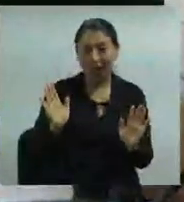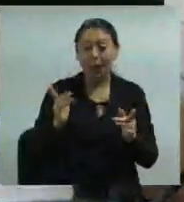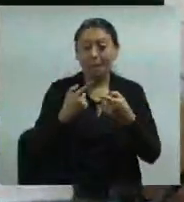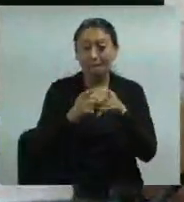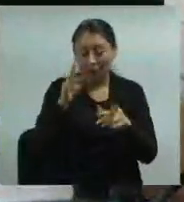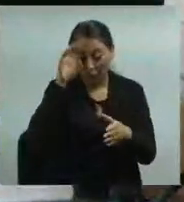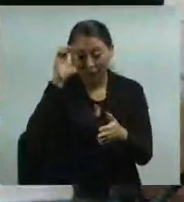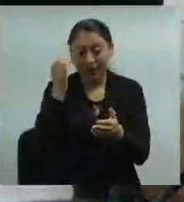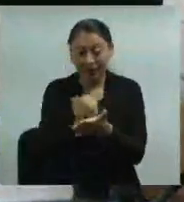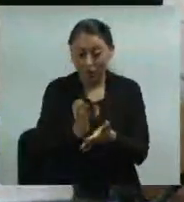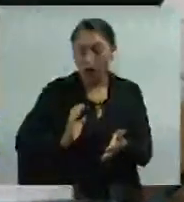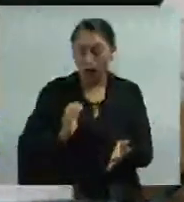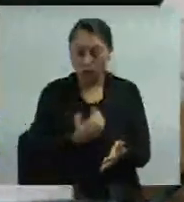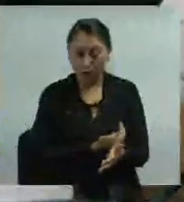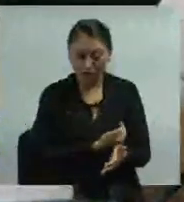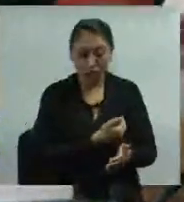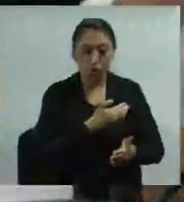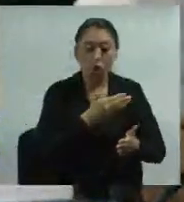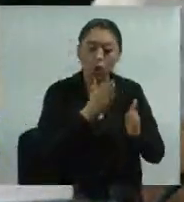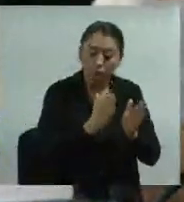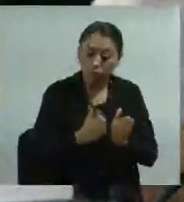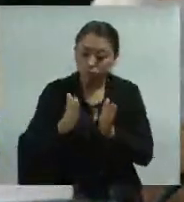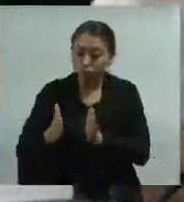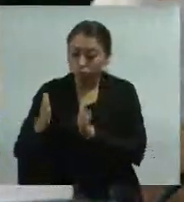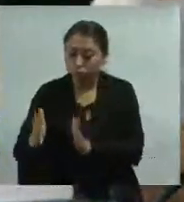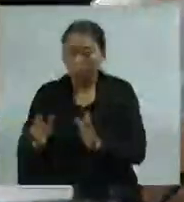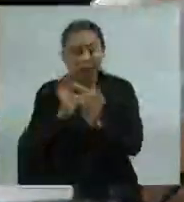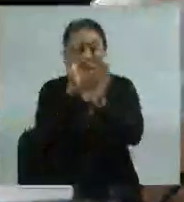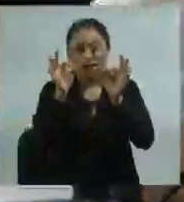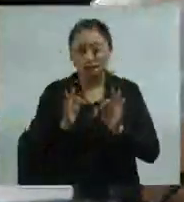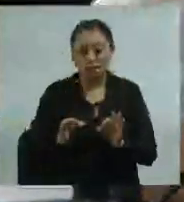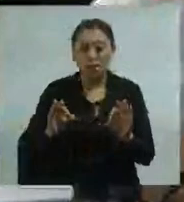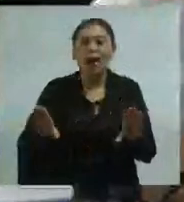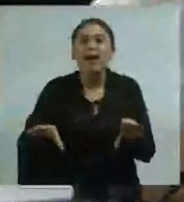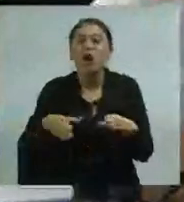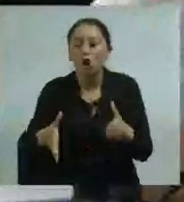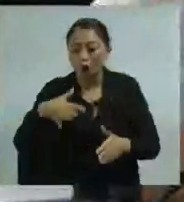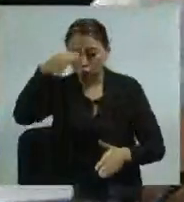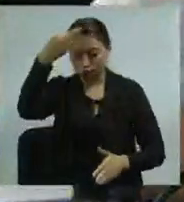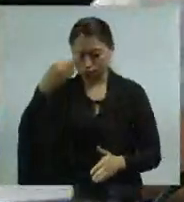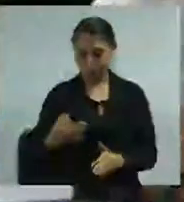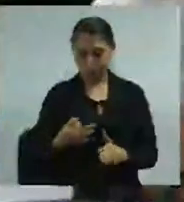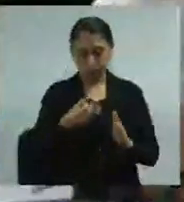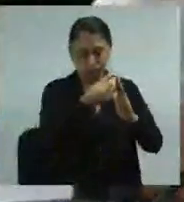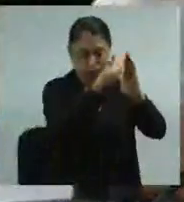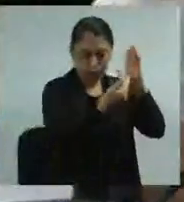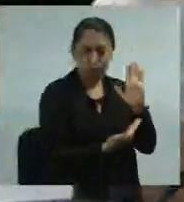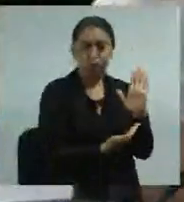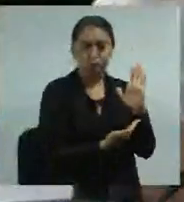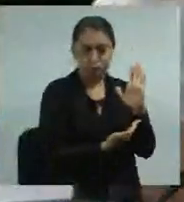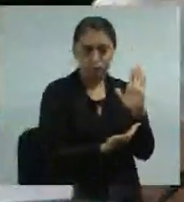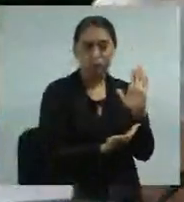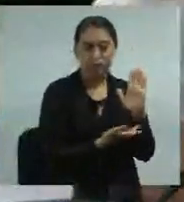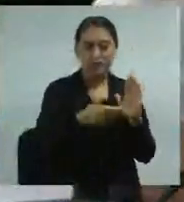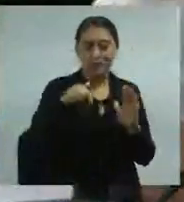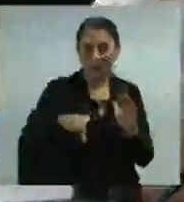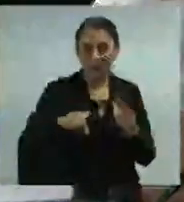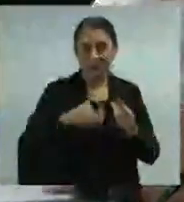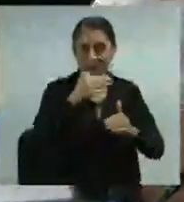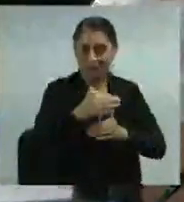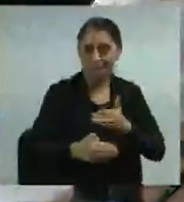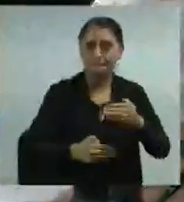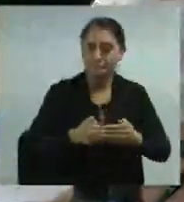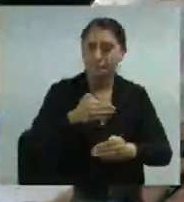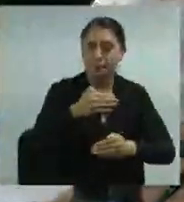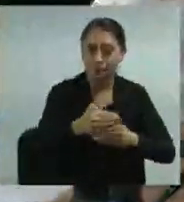de la República debería estar preparando mejor las condiciones de cómo va a garantizar la transparencia en este proceso